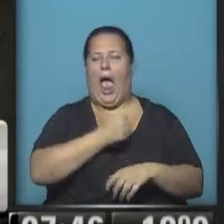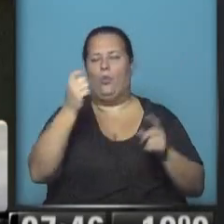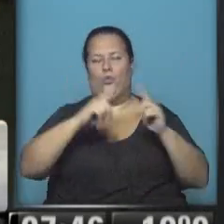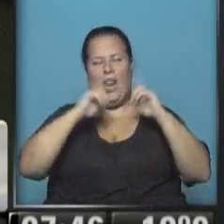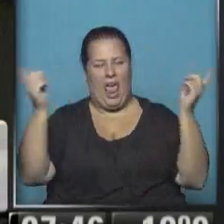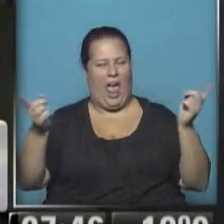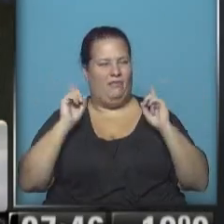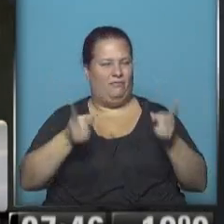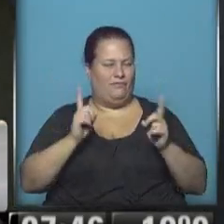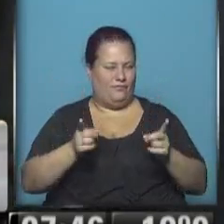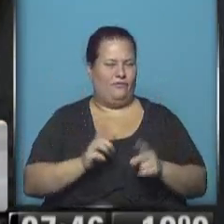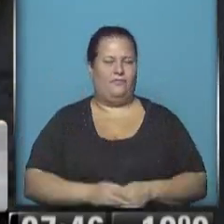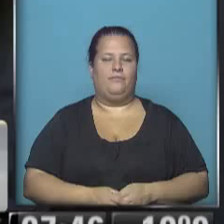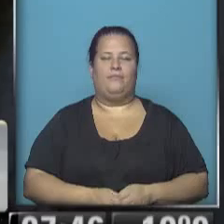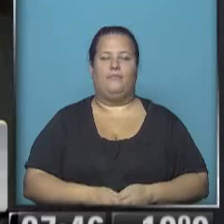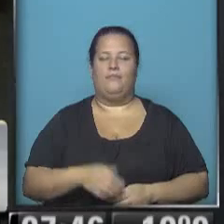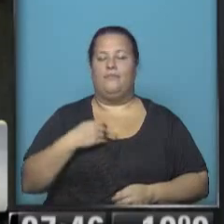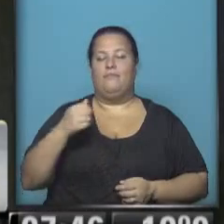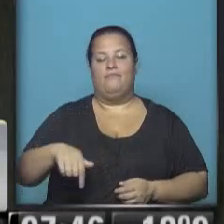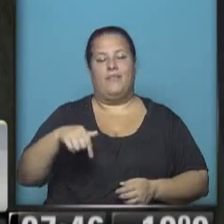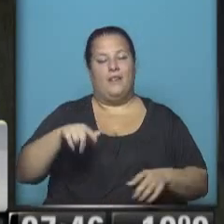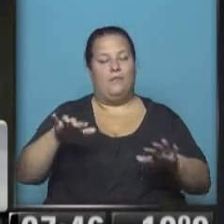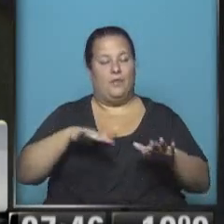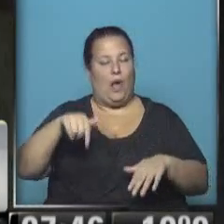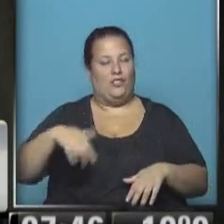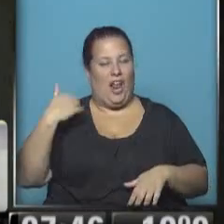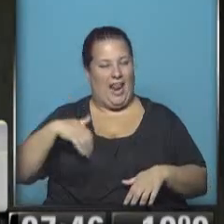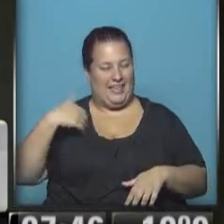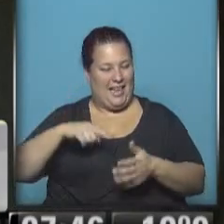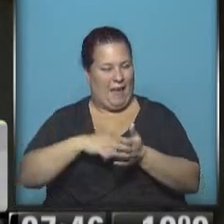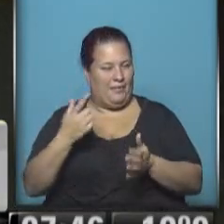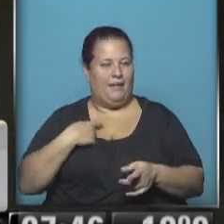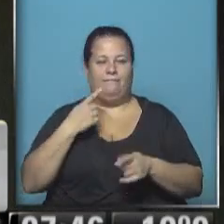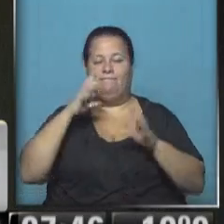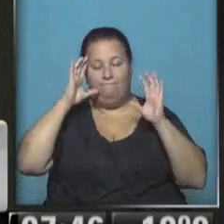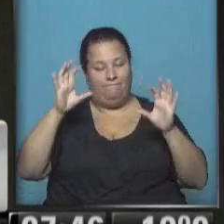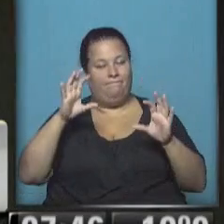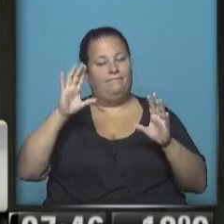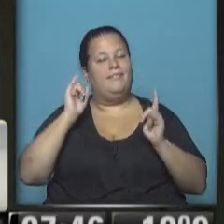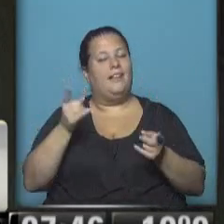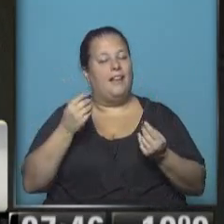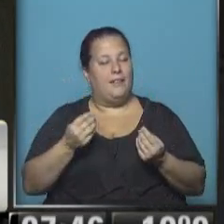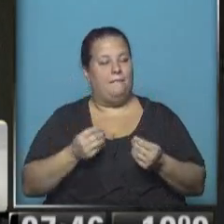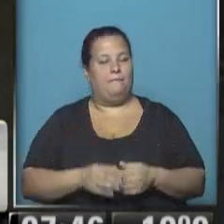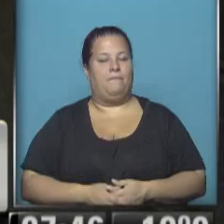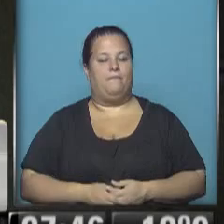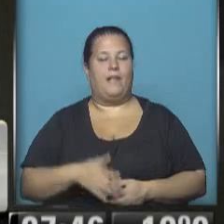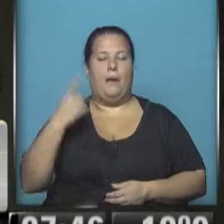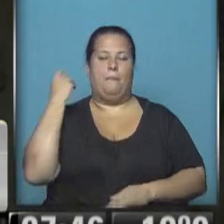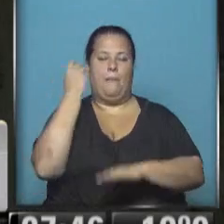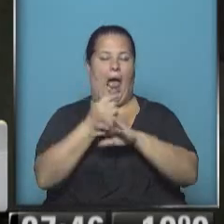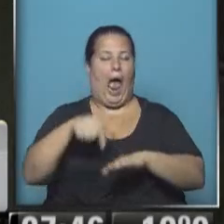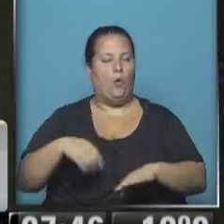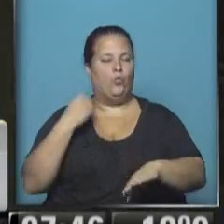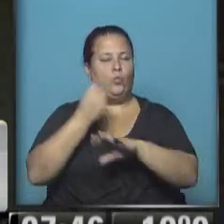permanente que como estamos en este acontecimiento en la ciudad buenos aires no puedo dejar de olvidar que había candidatos actuales